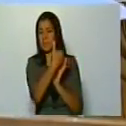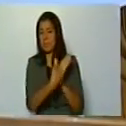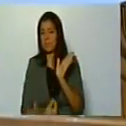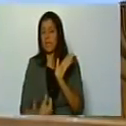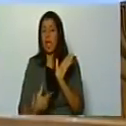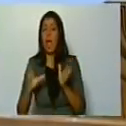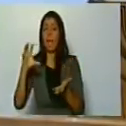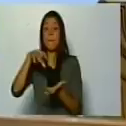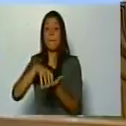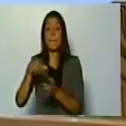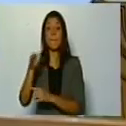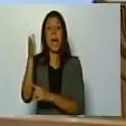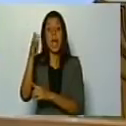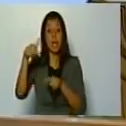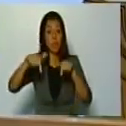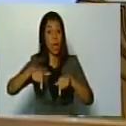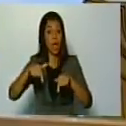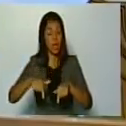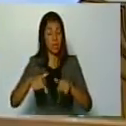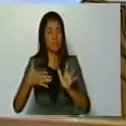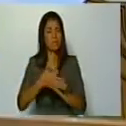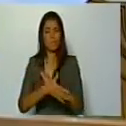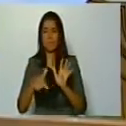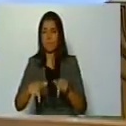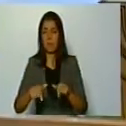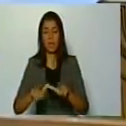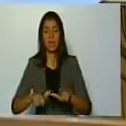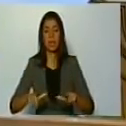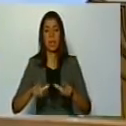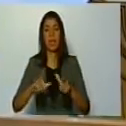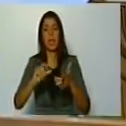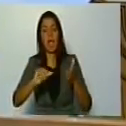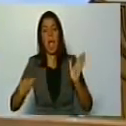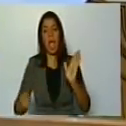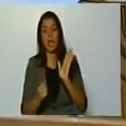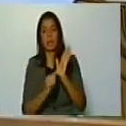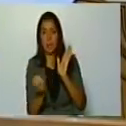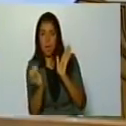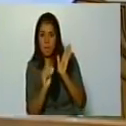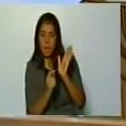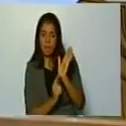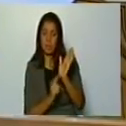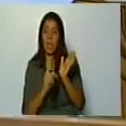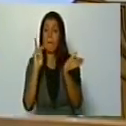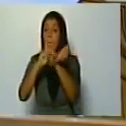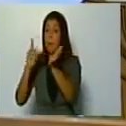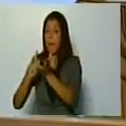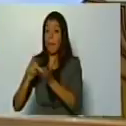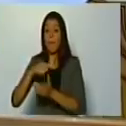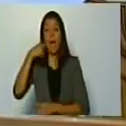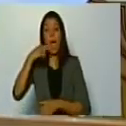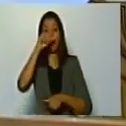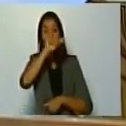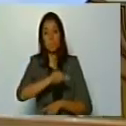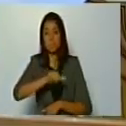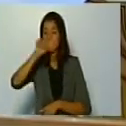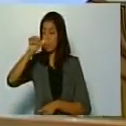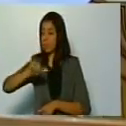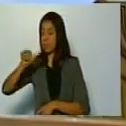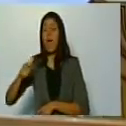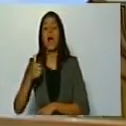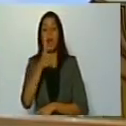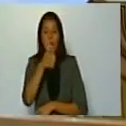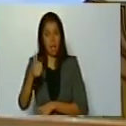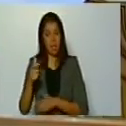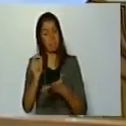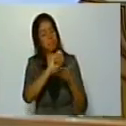protocolar del Palacio Federal Legislativo, se ordena anexar a la misma las intervenciones de todos y todas los constituyentes que